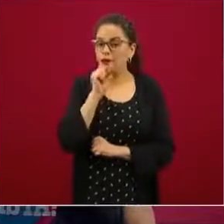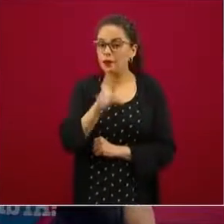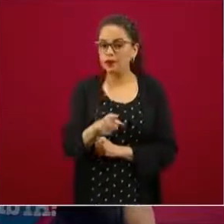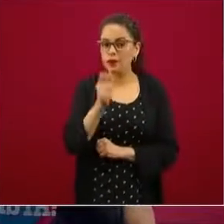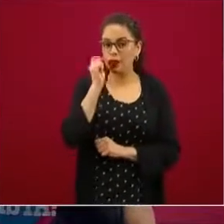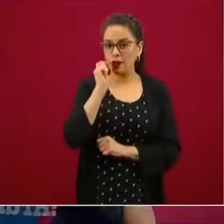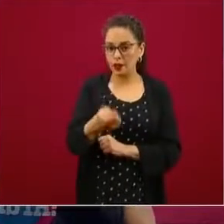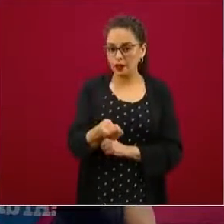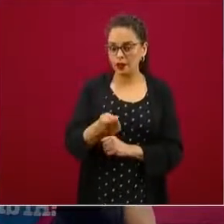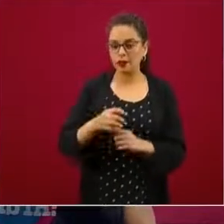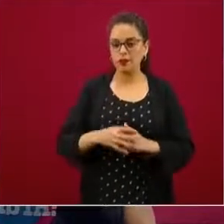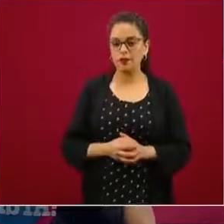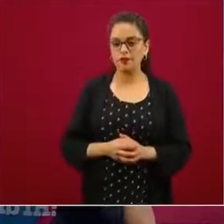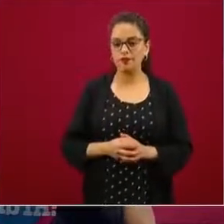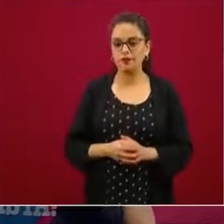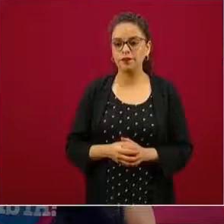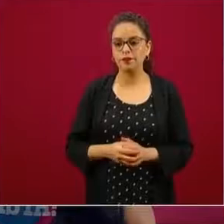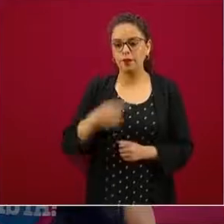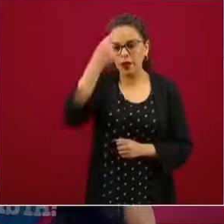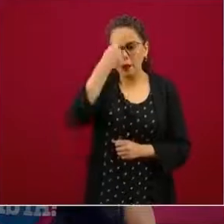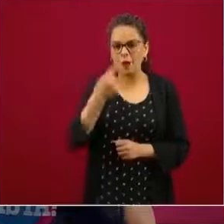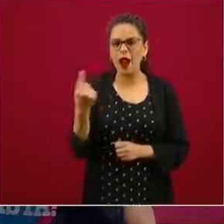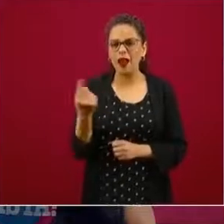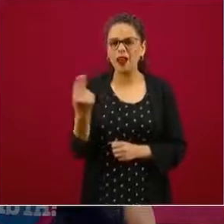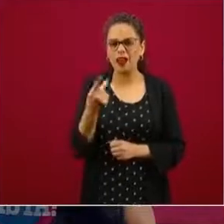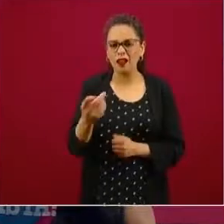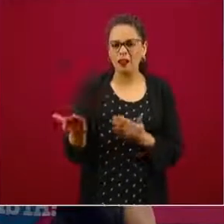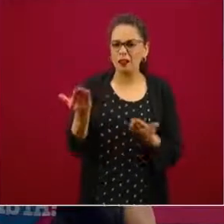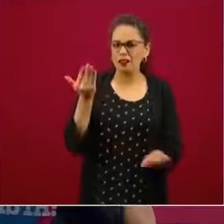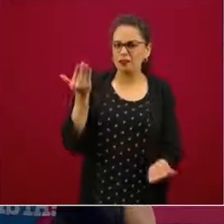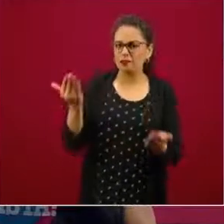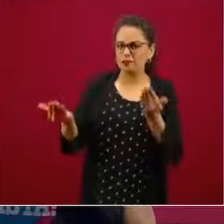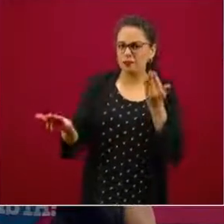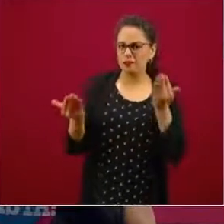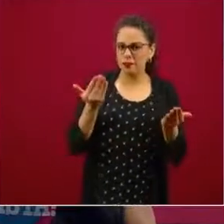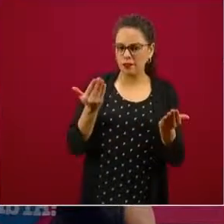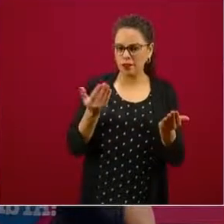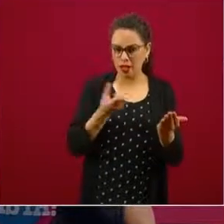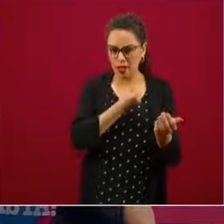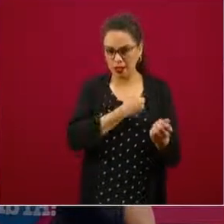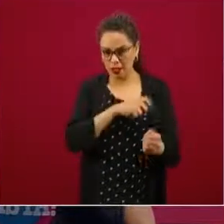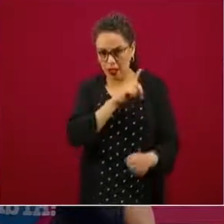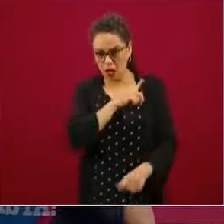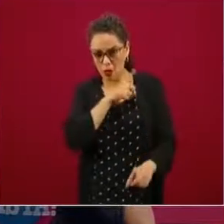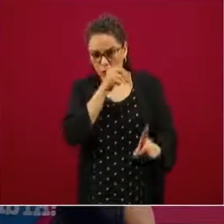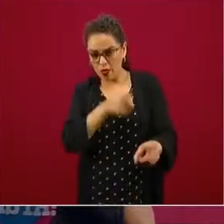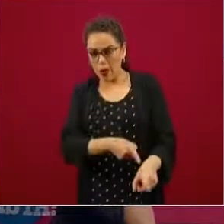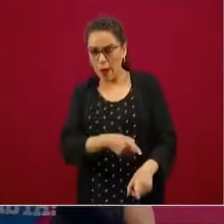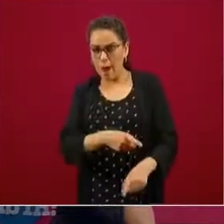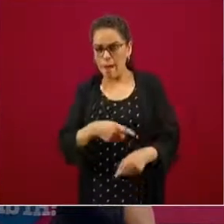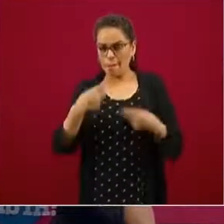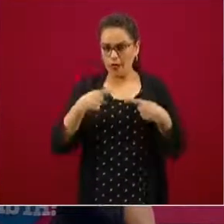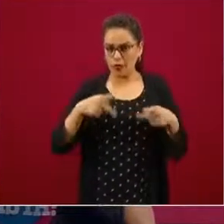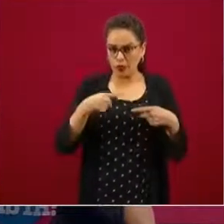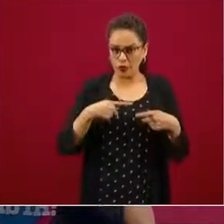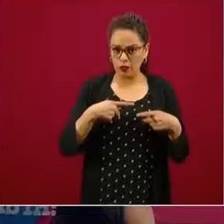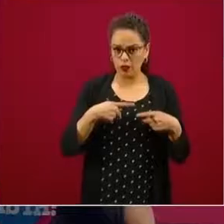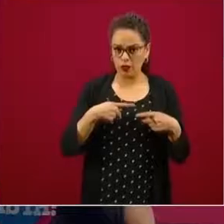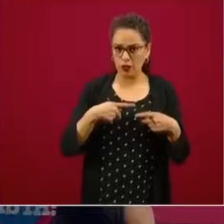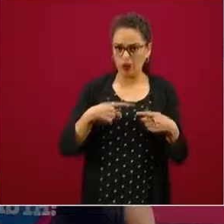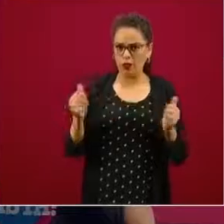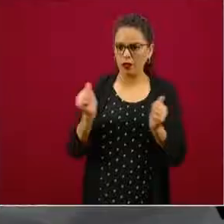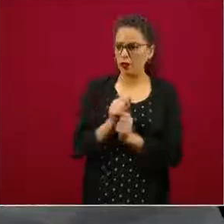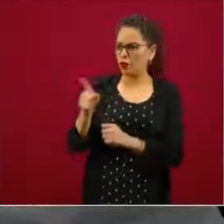de tener este balance entre la salud de las personas vinculada con una nueva enfermedad como